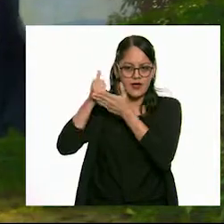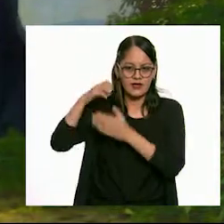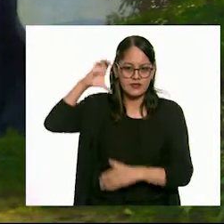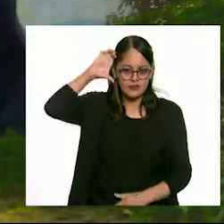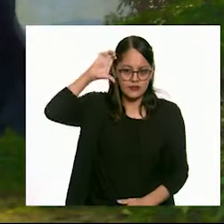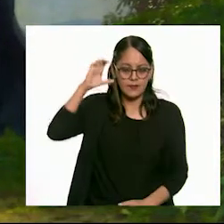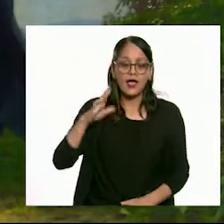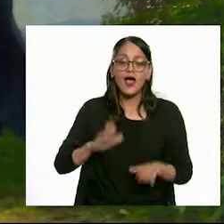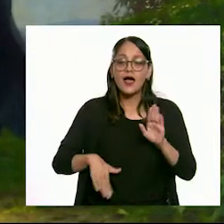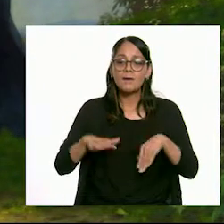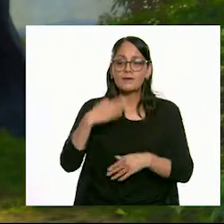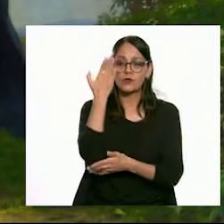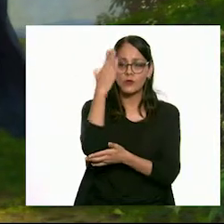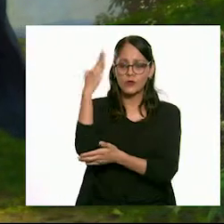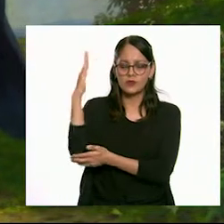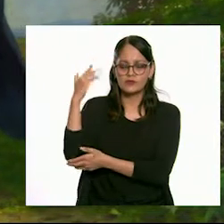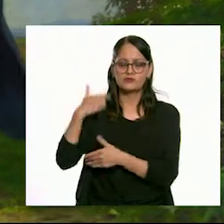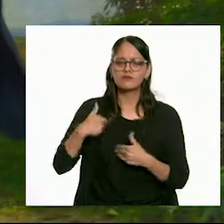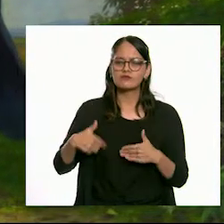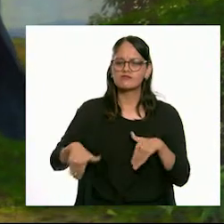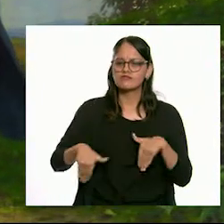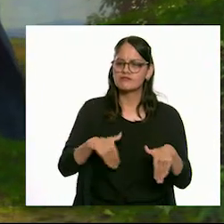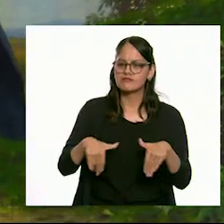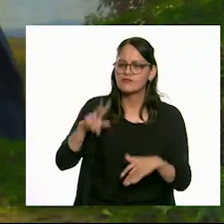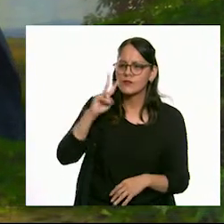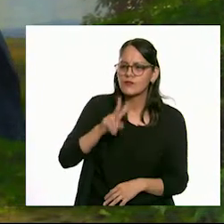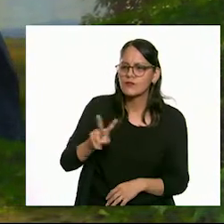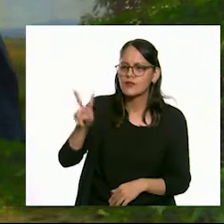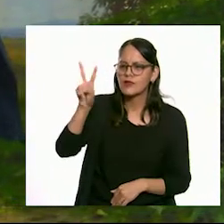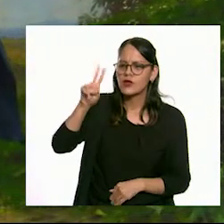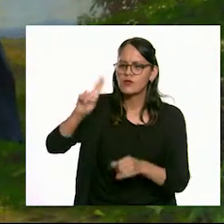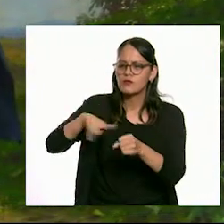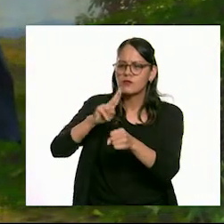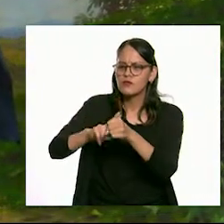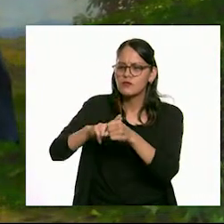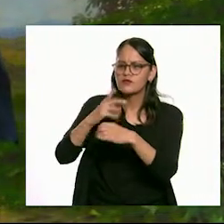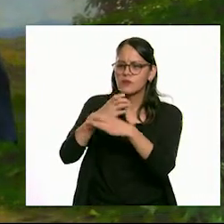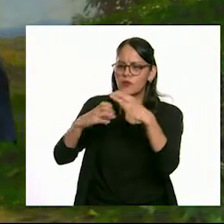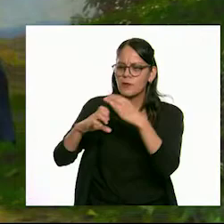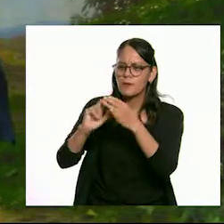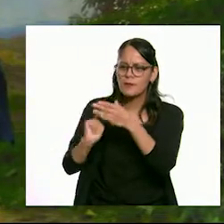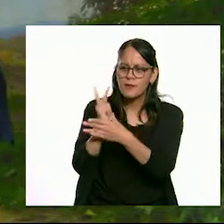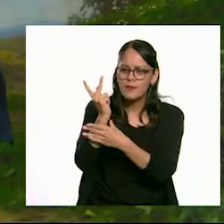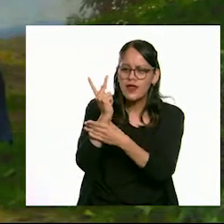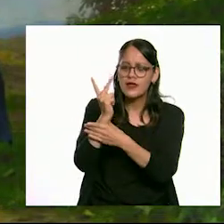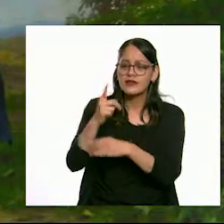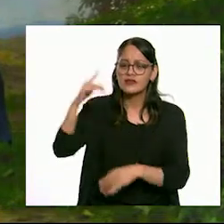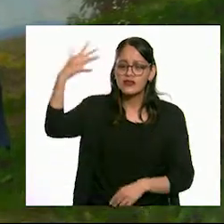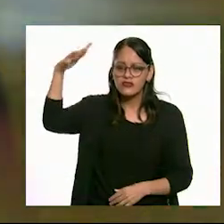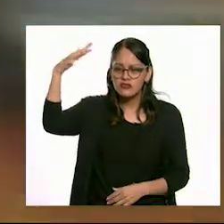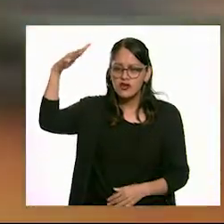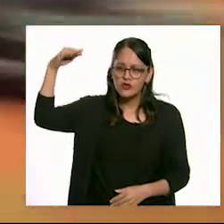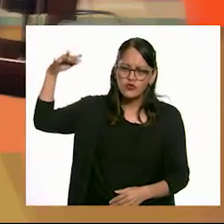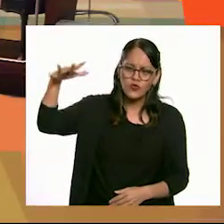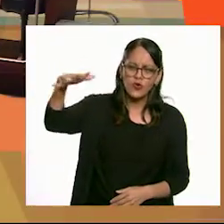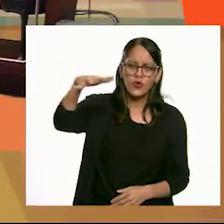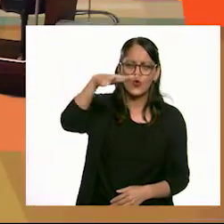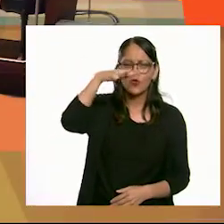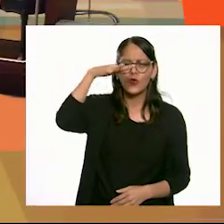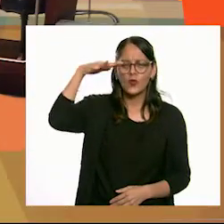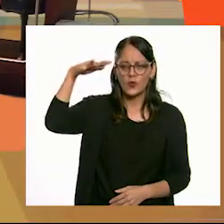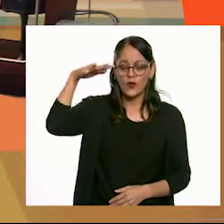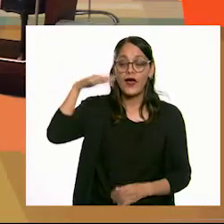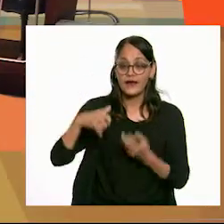cuando camino por el bosque y veo la naturaleza, los días soleados... De